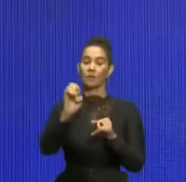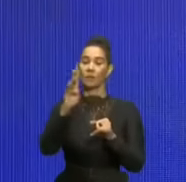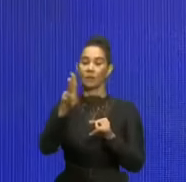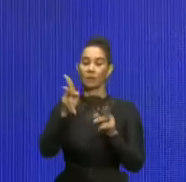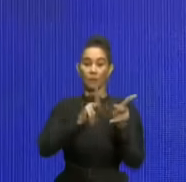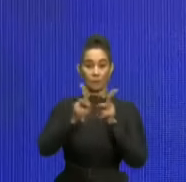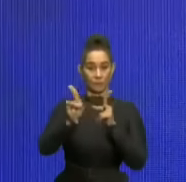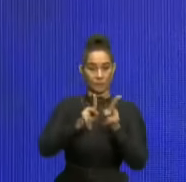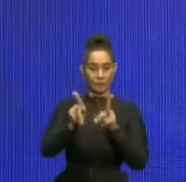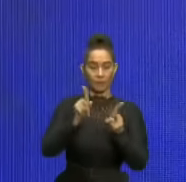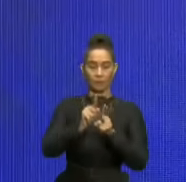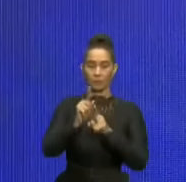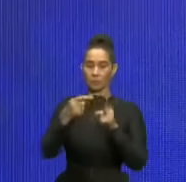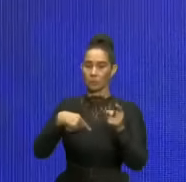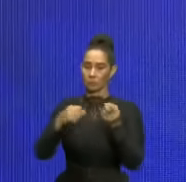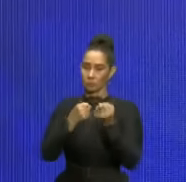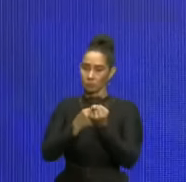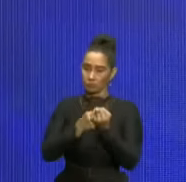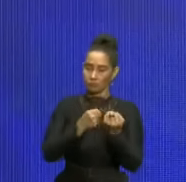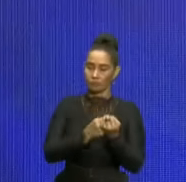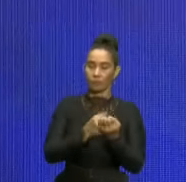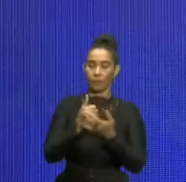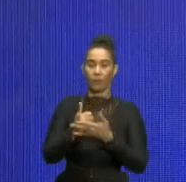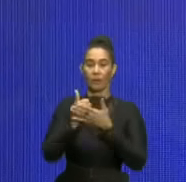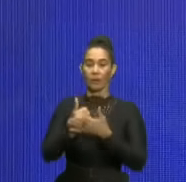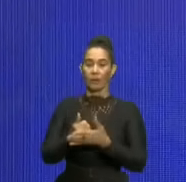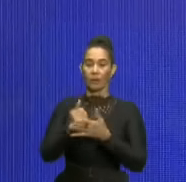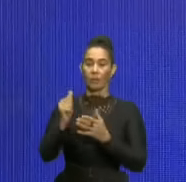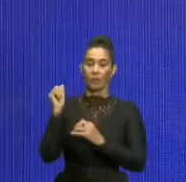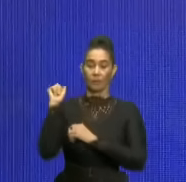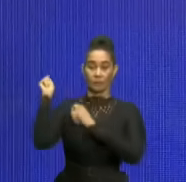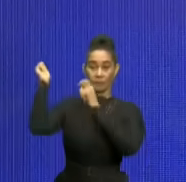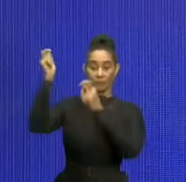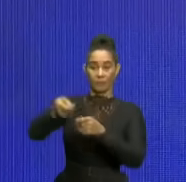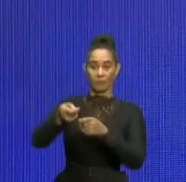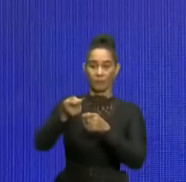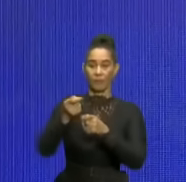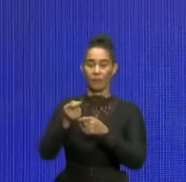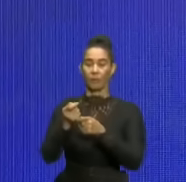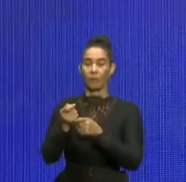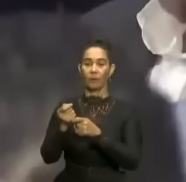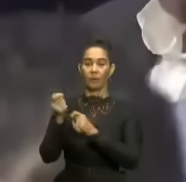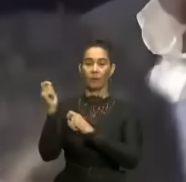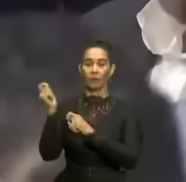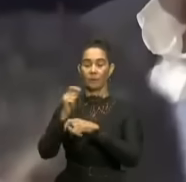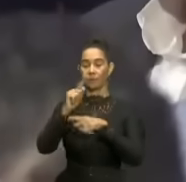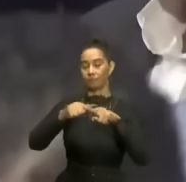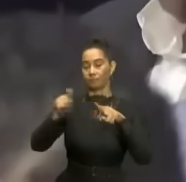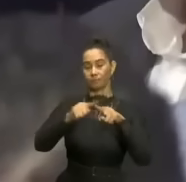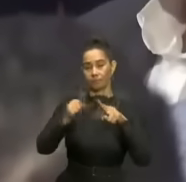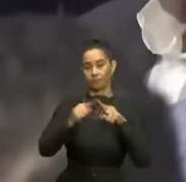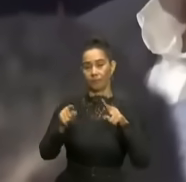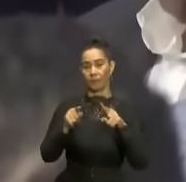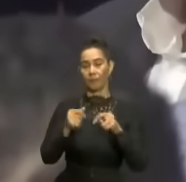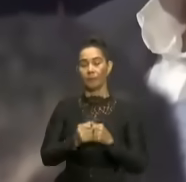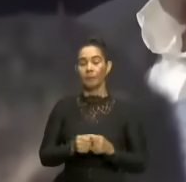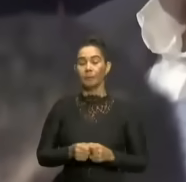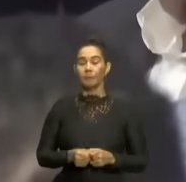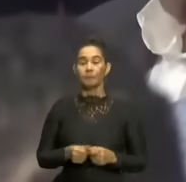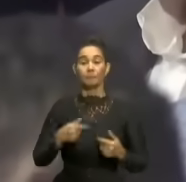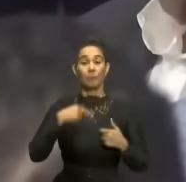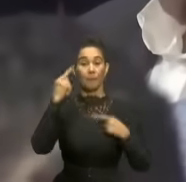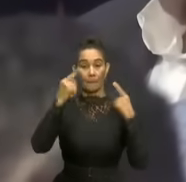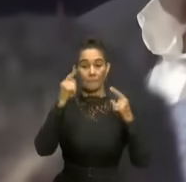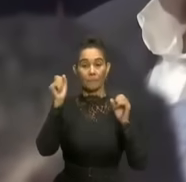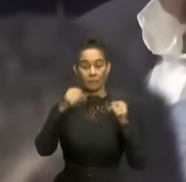de Puerto Plata. Y hemos colaborado también para el béisbol invernal, para los diferentes estadios. Y yo